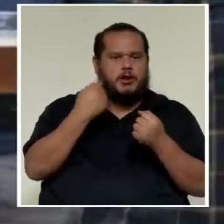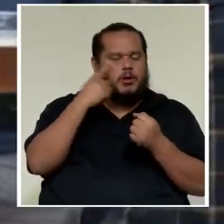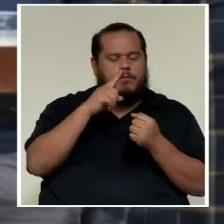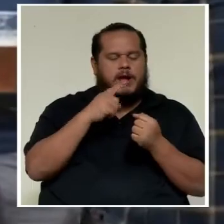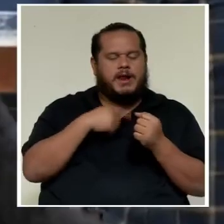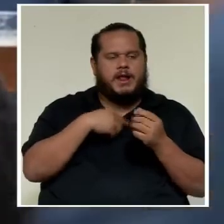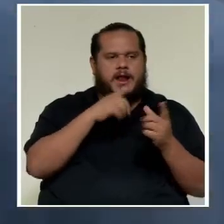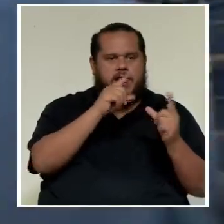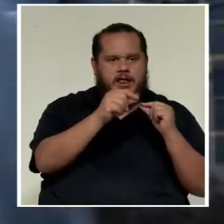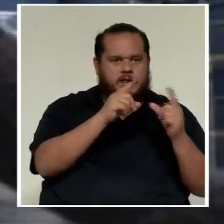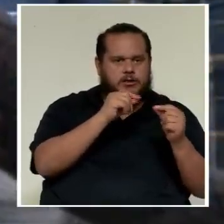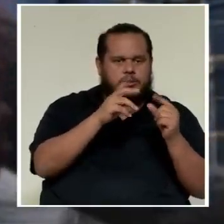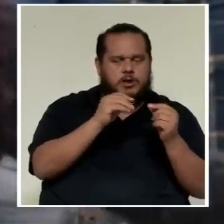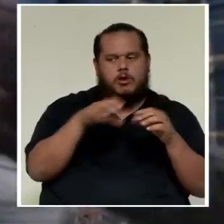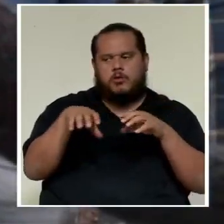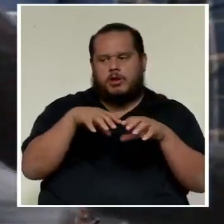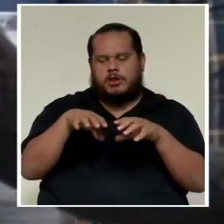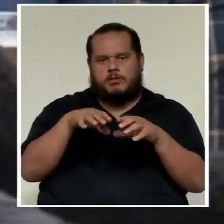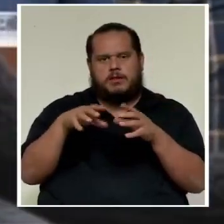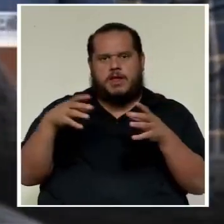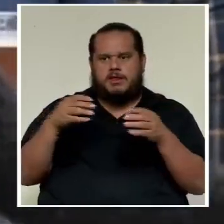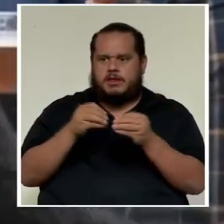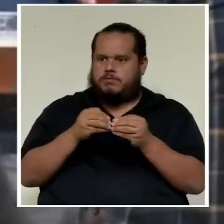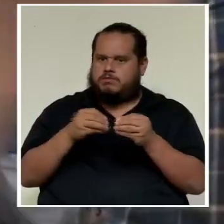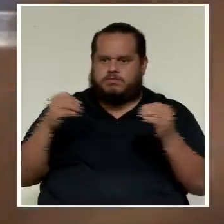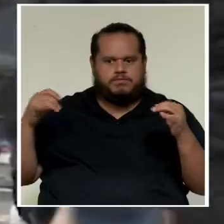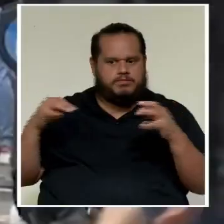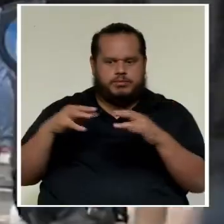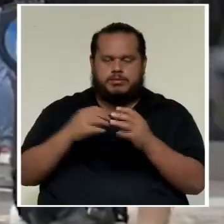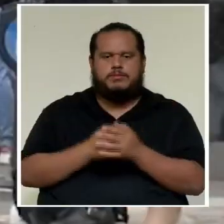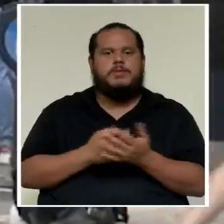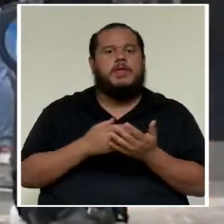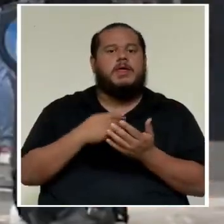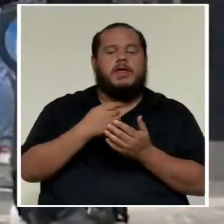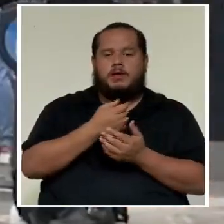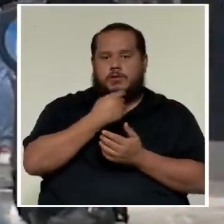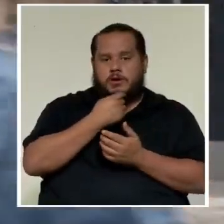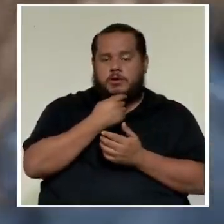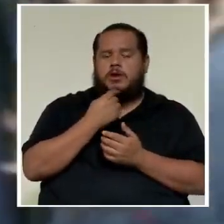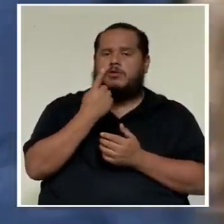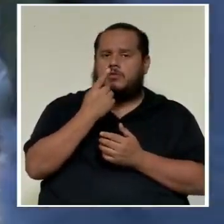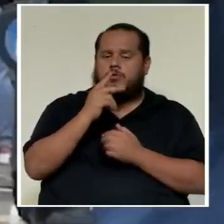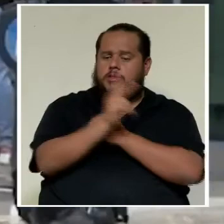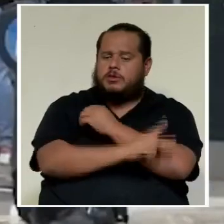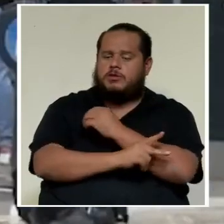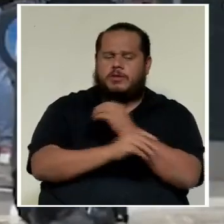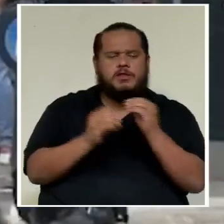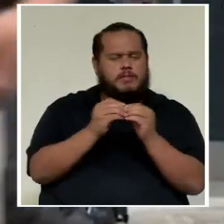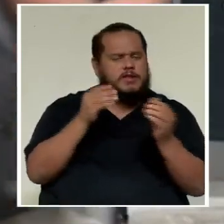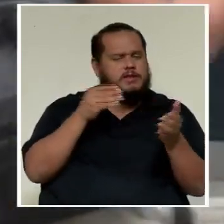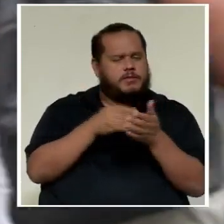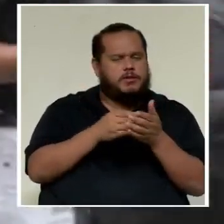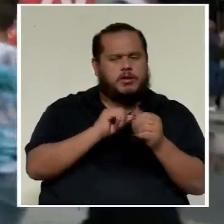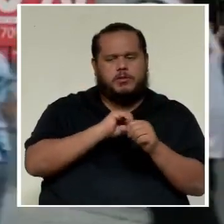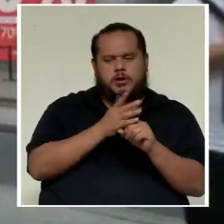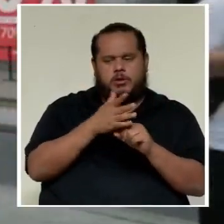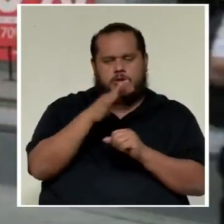2 años después del inicio de la pandemia, el Reino Unido es uno de los países más afectados por el